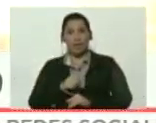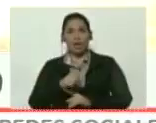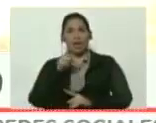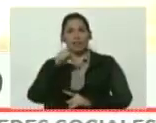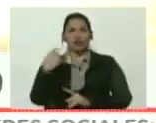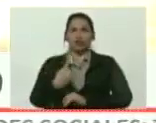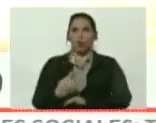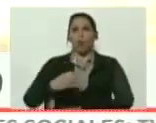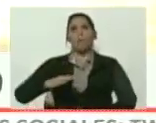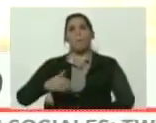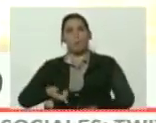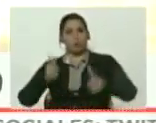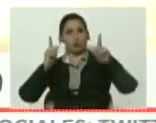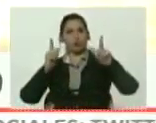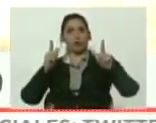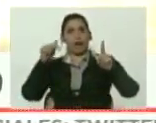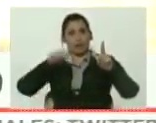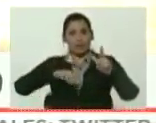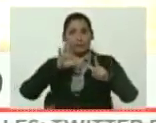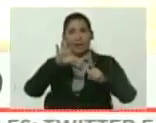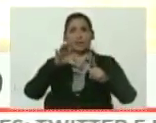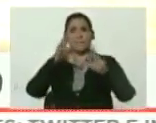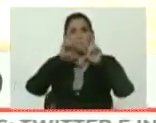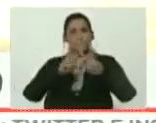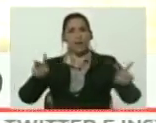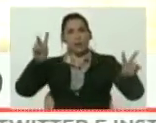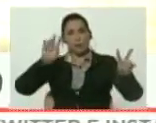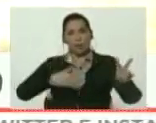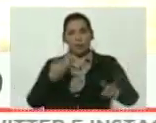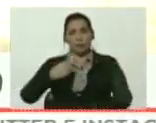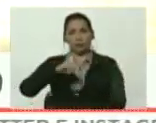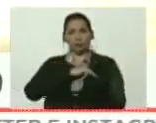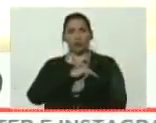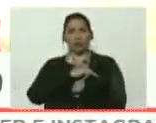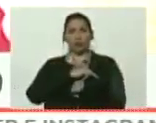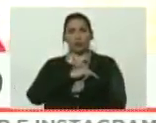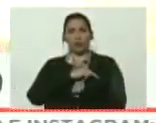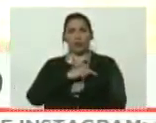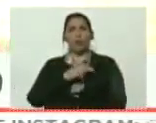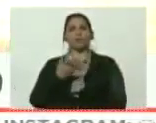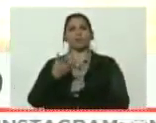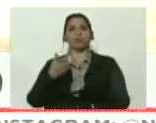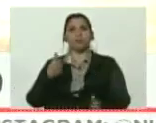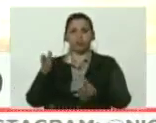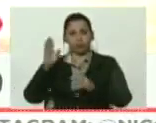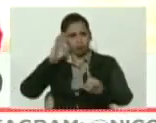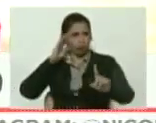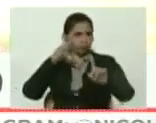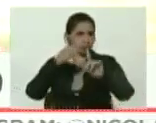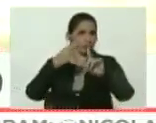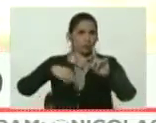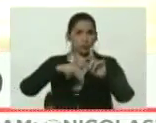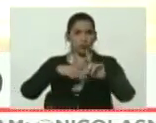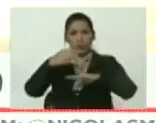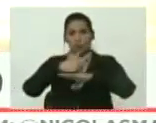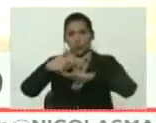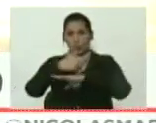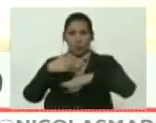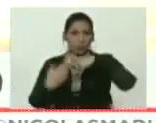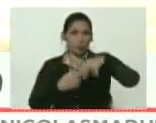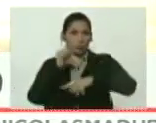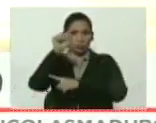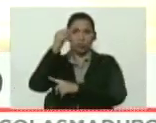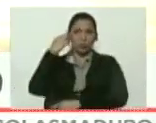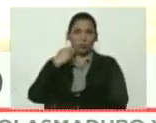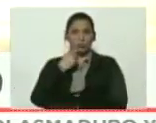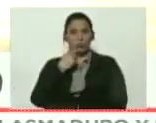solo es posible mientras en el país haya paz y podamos nosotros, dirigido por usted, presidente, por la revolución, por nuestro gobierno revolucionario,